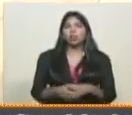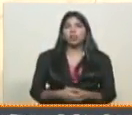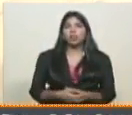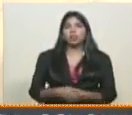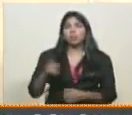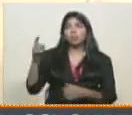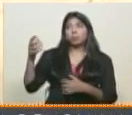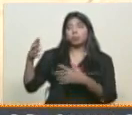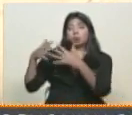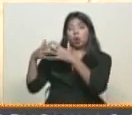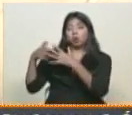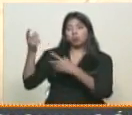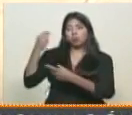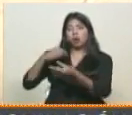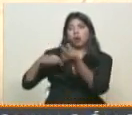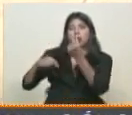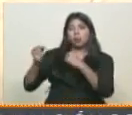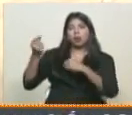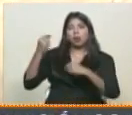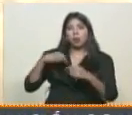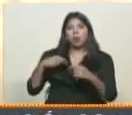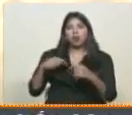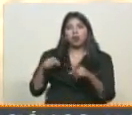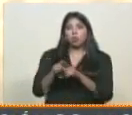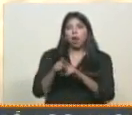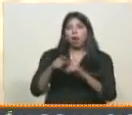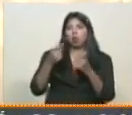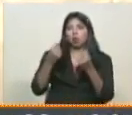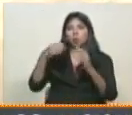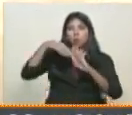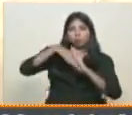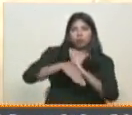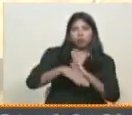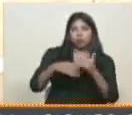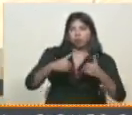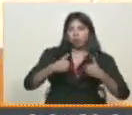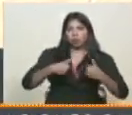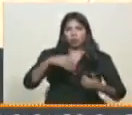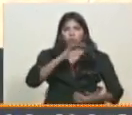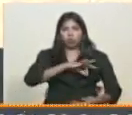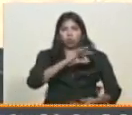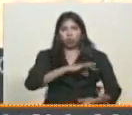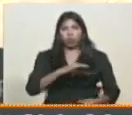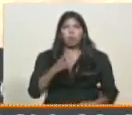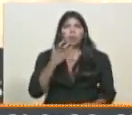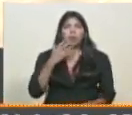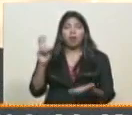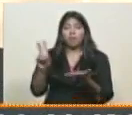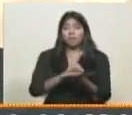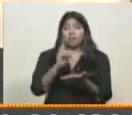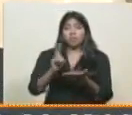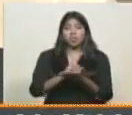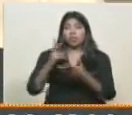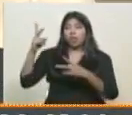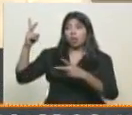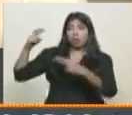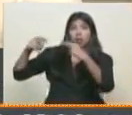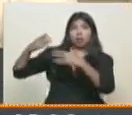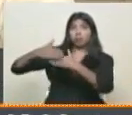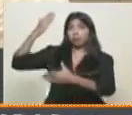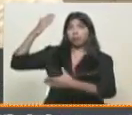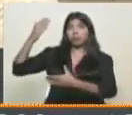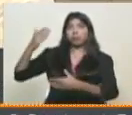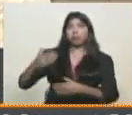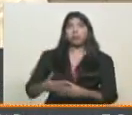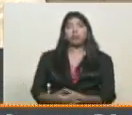eeuu que afecta a la macroeconomía venezolana pero también a la población digamos si se corta la entrada de divisas eso afecta directamente a la gente que